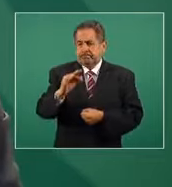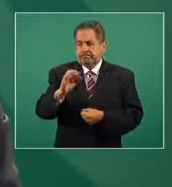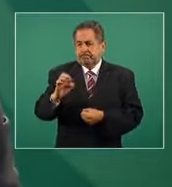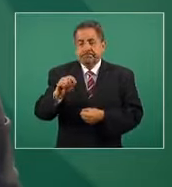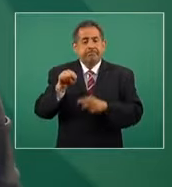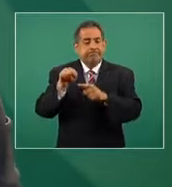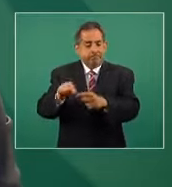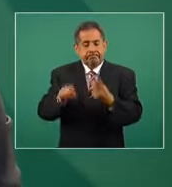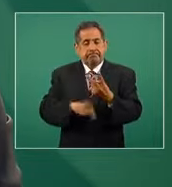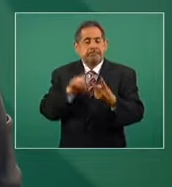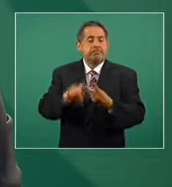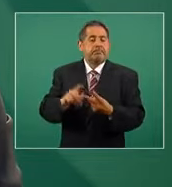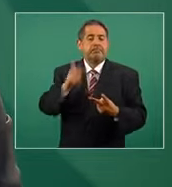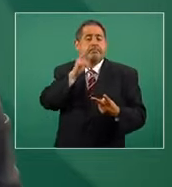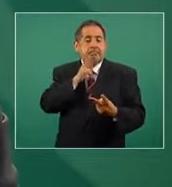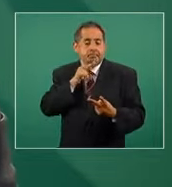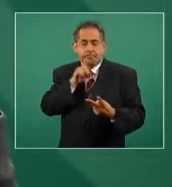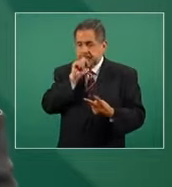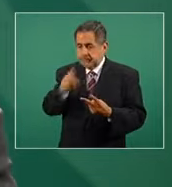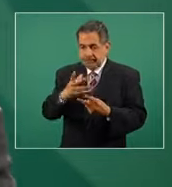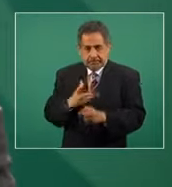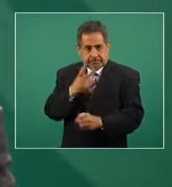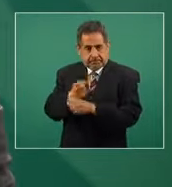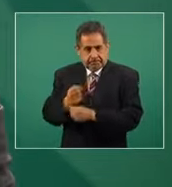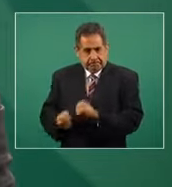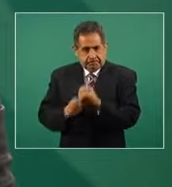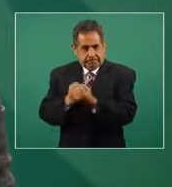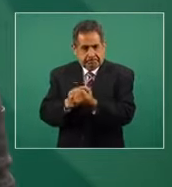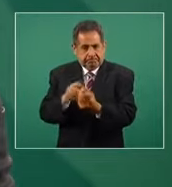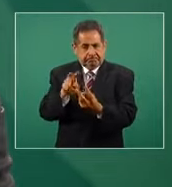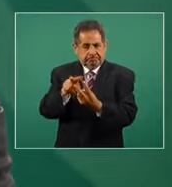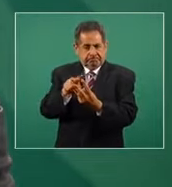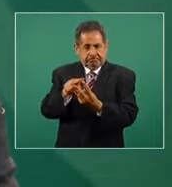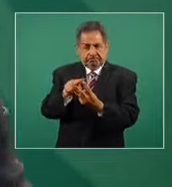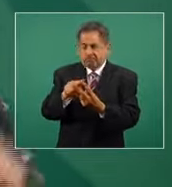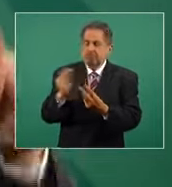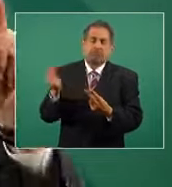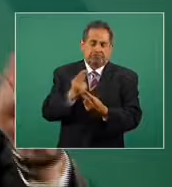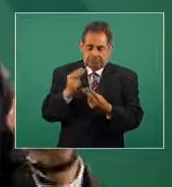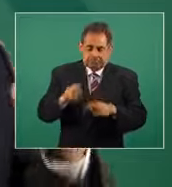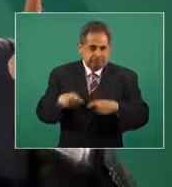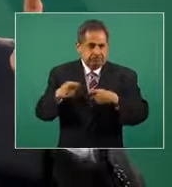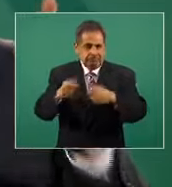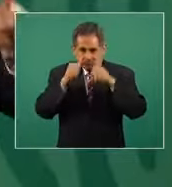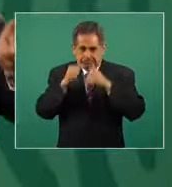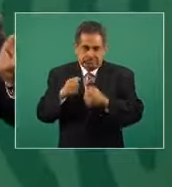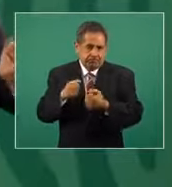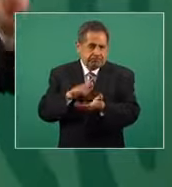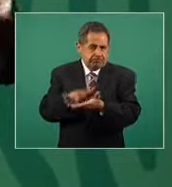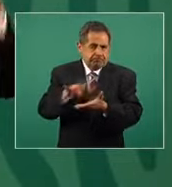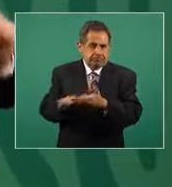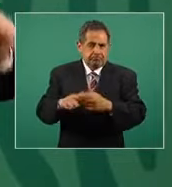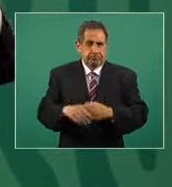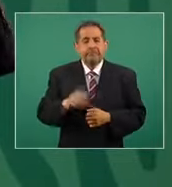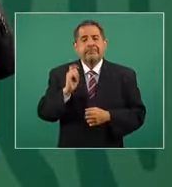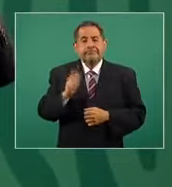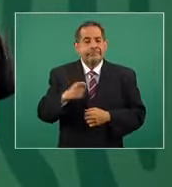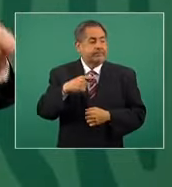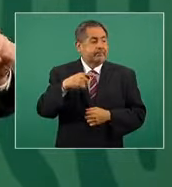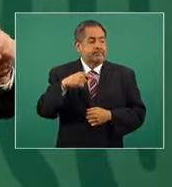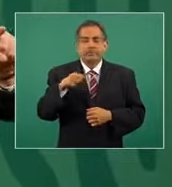a Pemex y a la Comisión Federal de Electricidad, y necesitamos acabar con